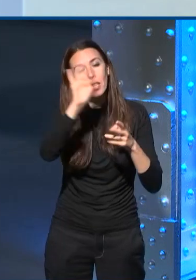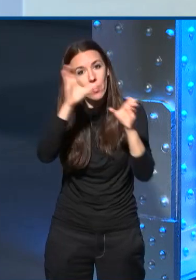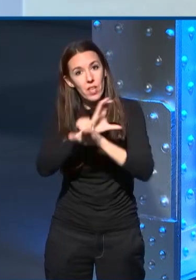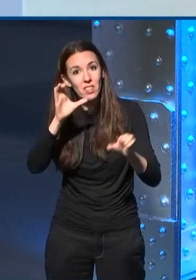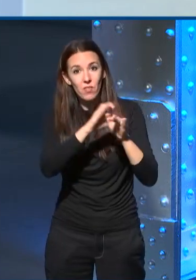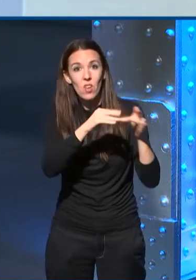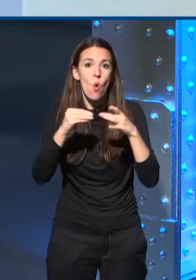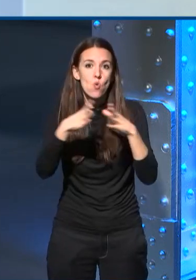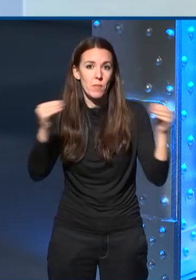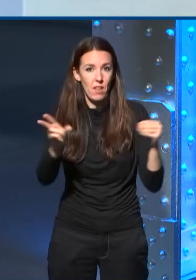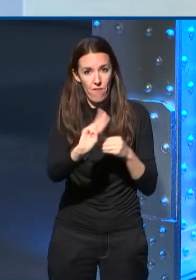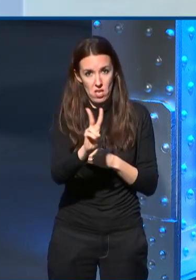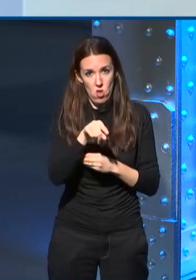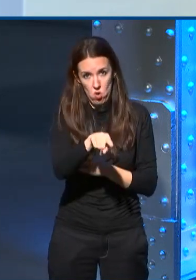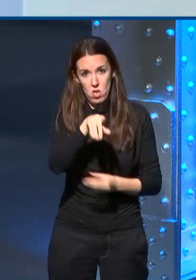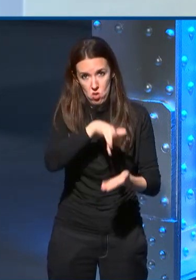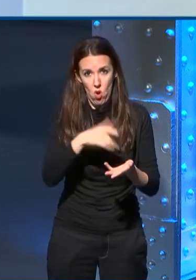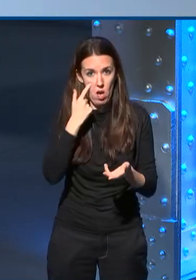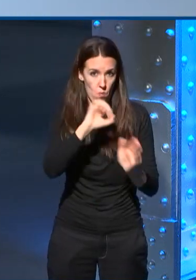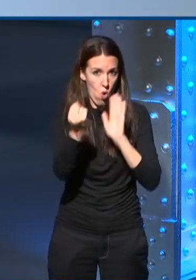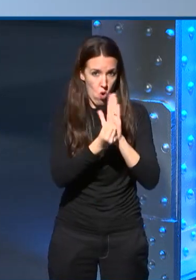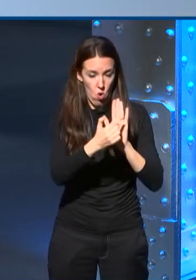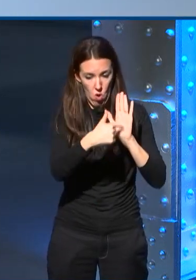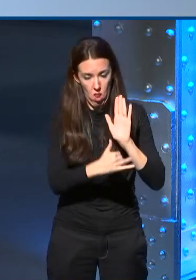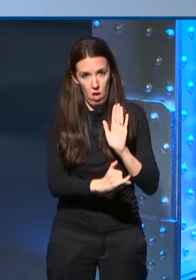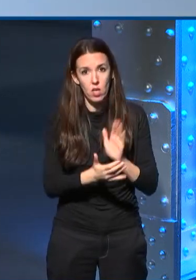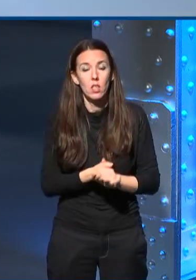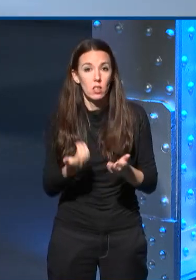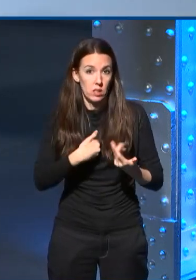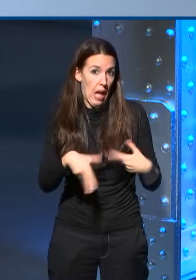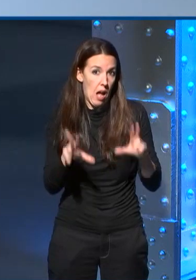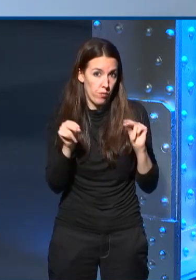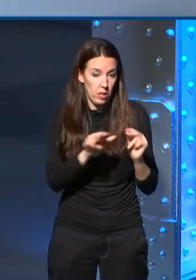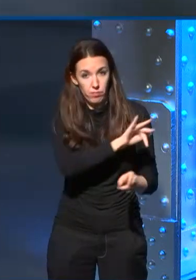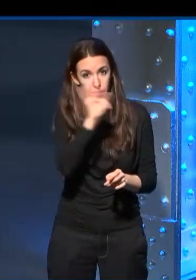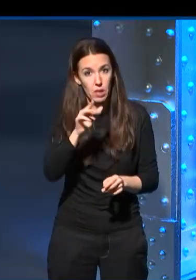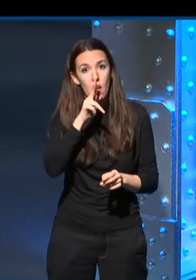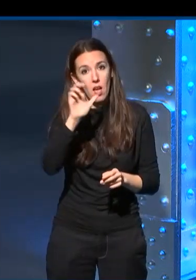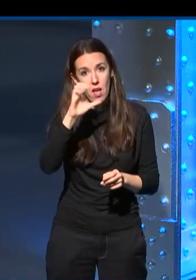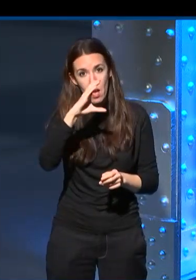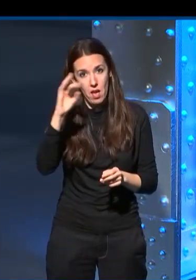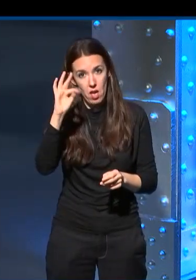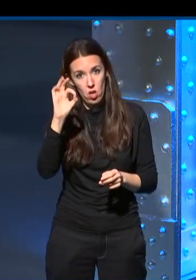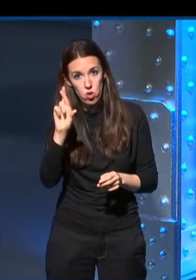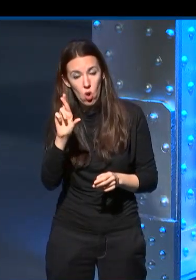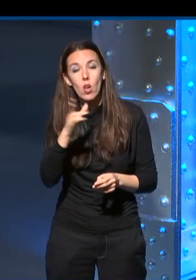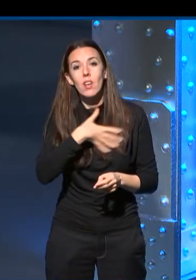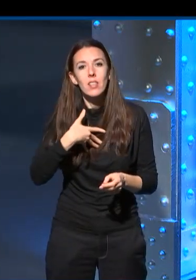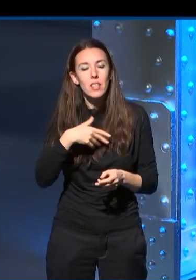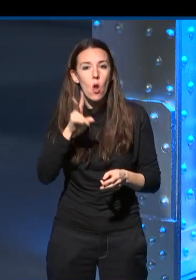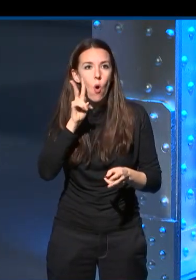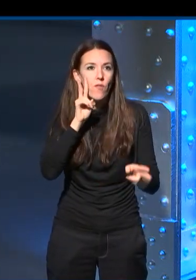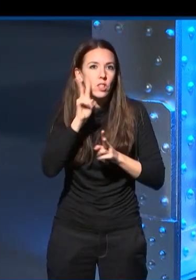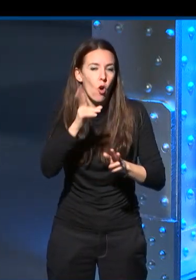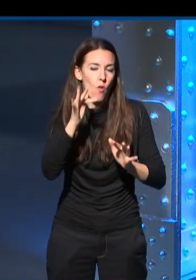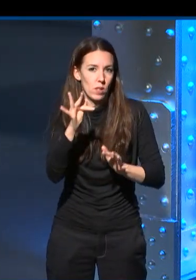la Universidad de Valladolid, que es ese otro logo que aparece allí. Y termino ya, y voy a dar paso a Héctor. quiero terminar con una visión optimista. A